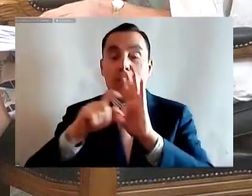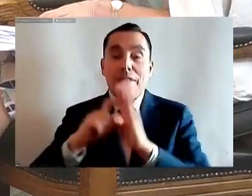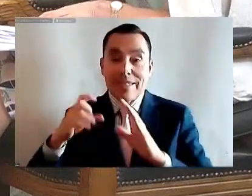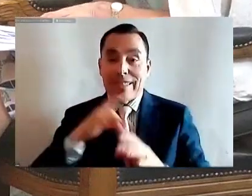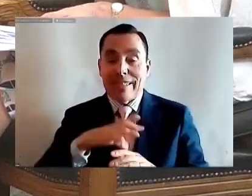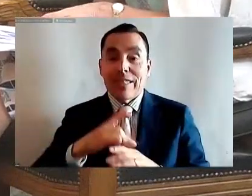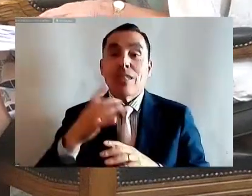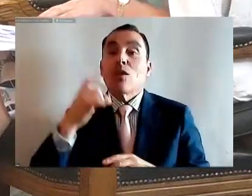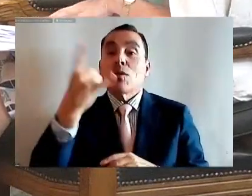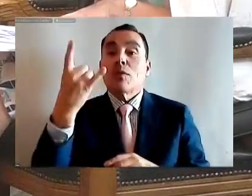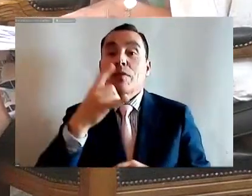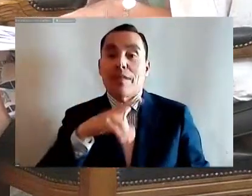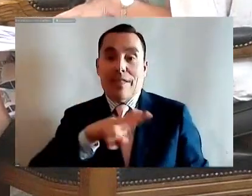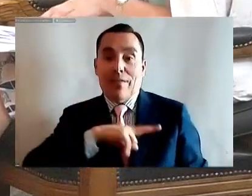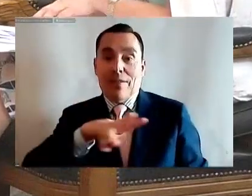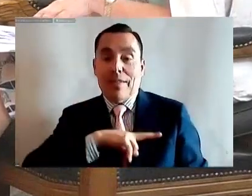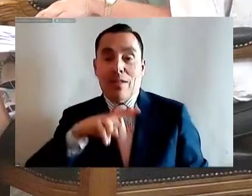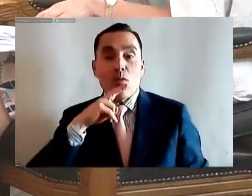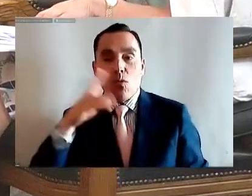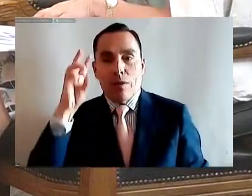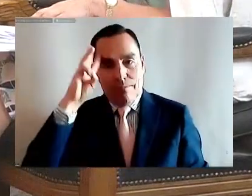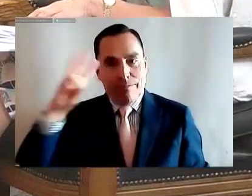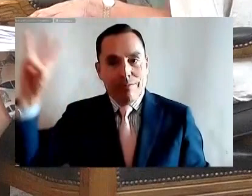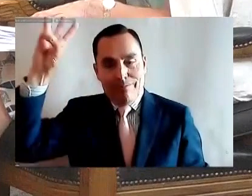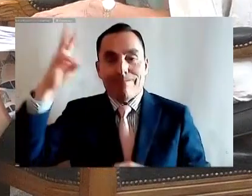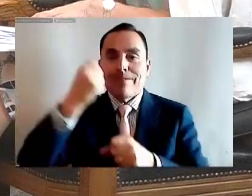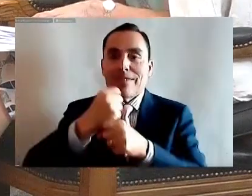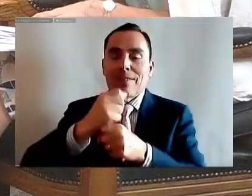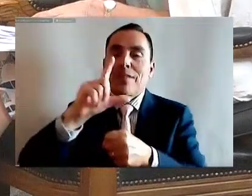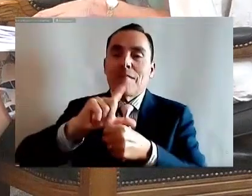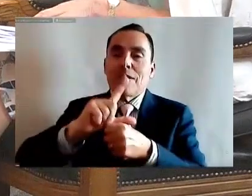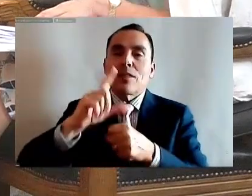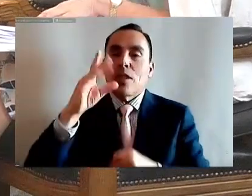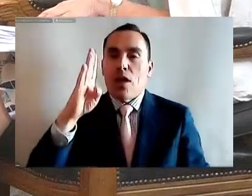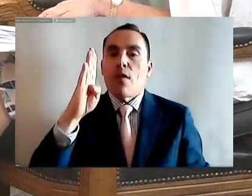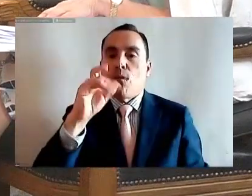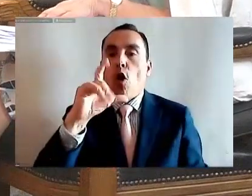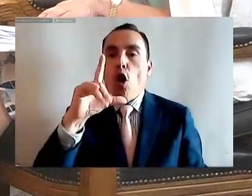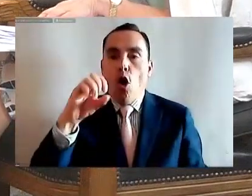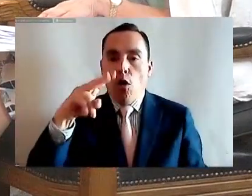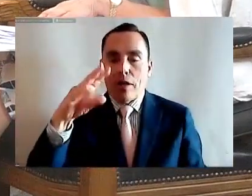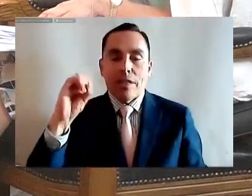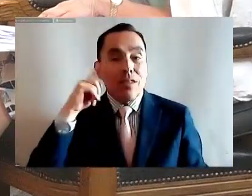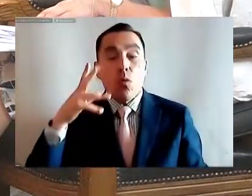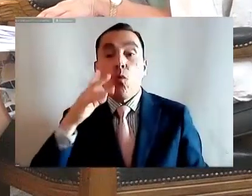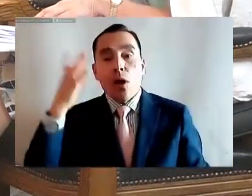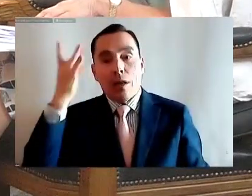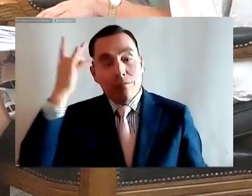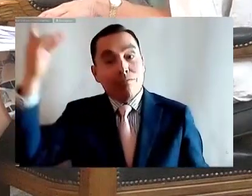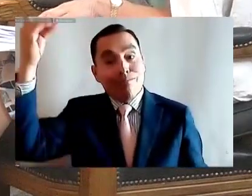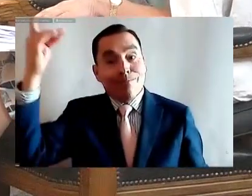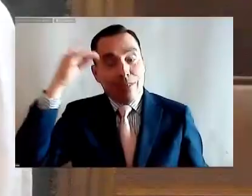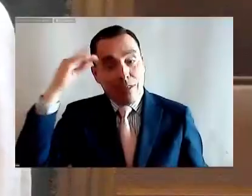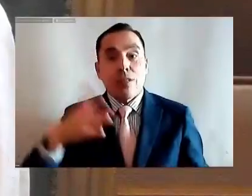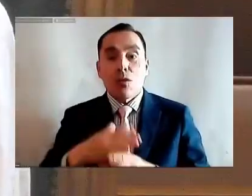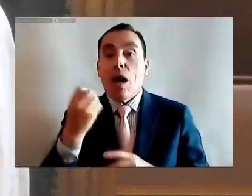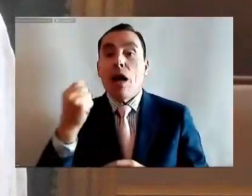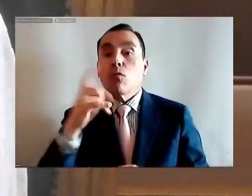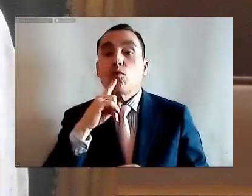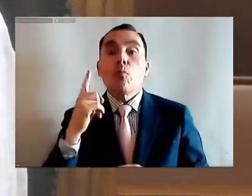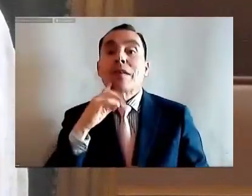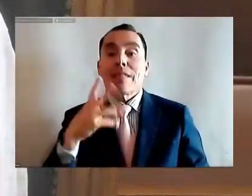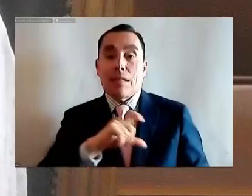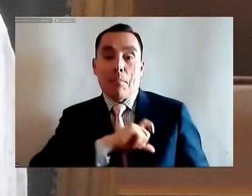Valparaíso, magíster en Derecho al Trabajo por la Universidad de Bolonia y doctora en Derecho por la Universidad Autónoma de Madrid. Y el